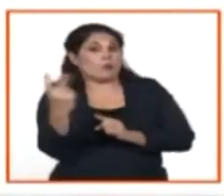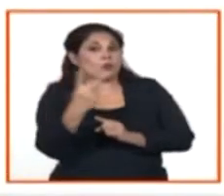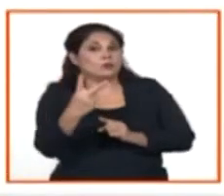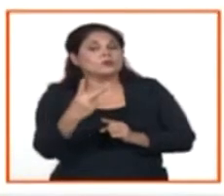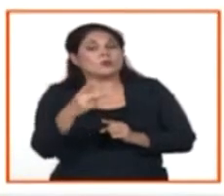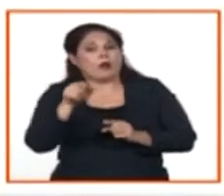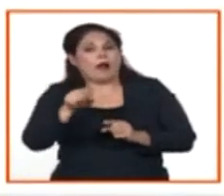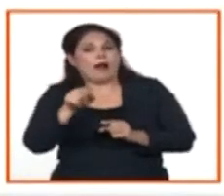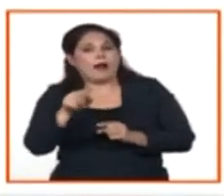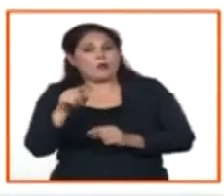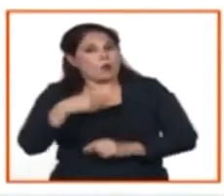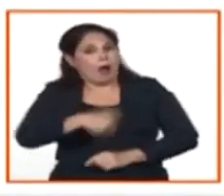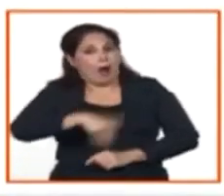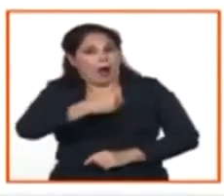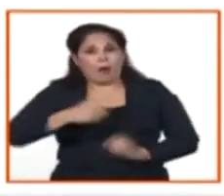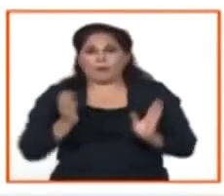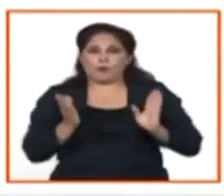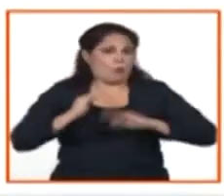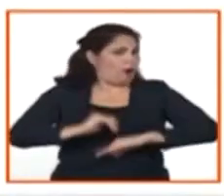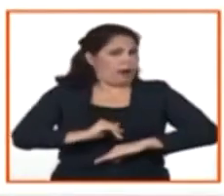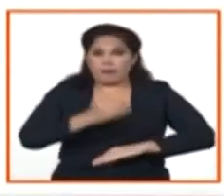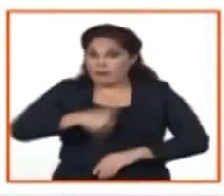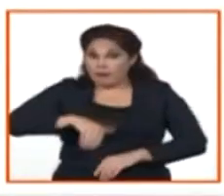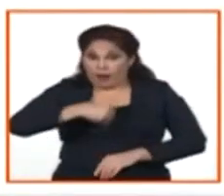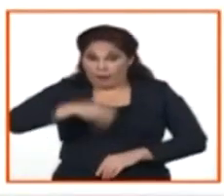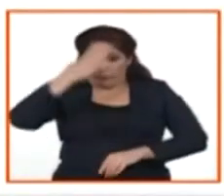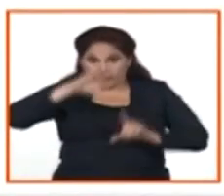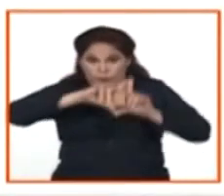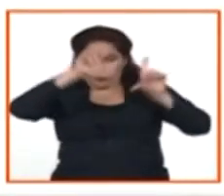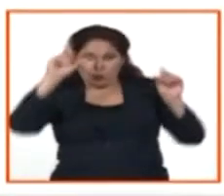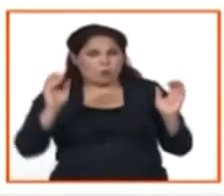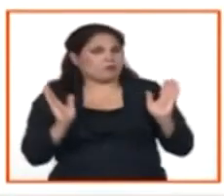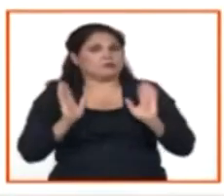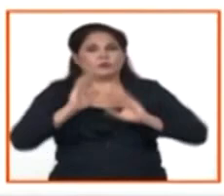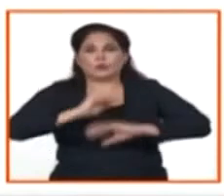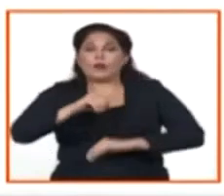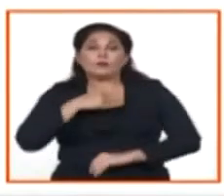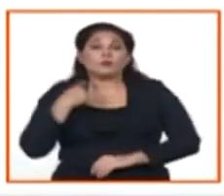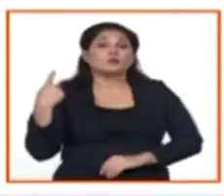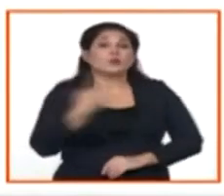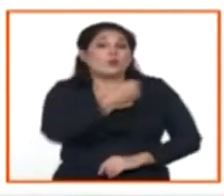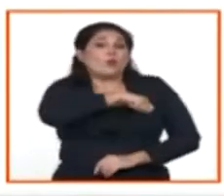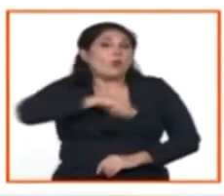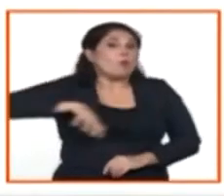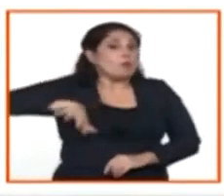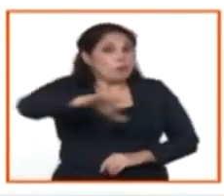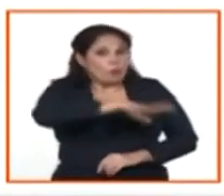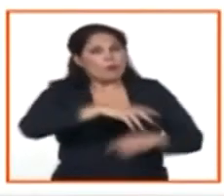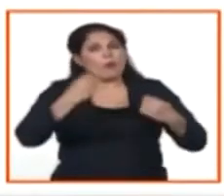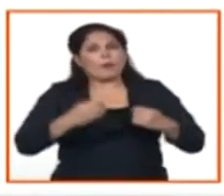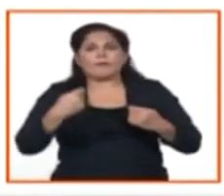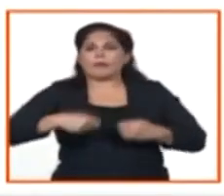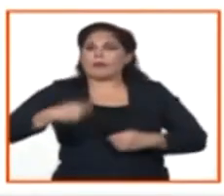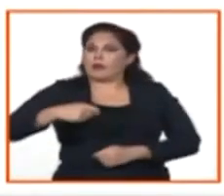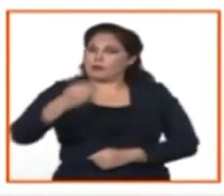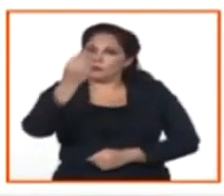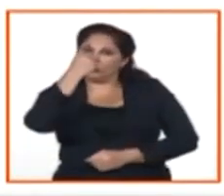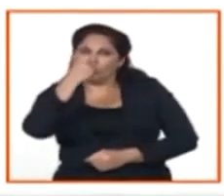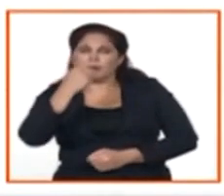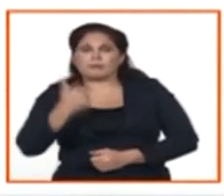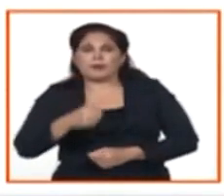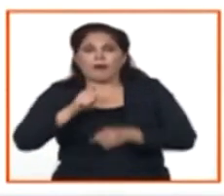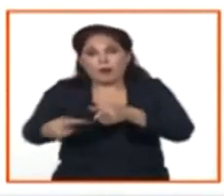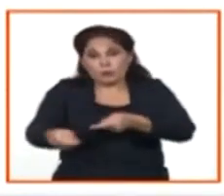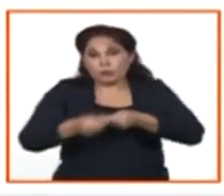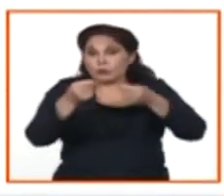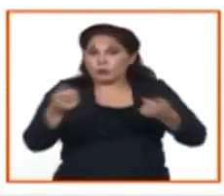cero, no solo a poner fin al hambre, sino también a lograr la seguridad alimentaria y la mejora de la nutrición, a promover la agricultura agricultura